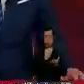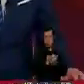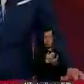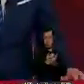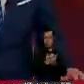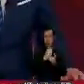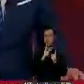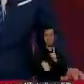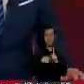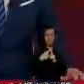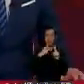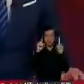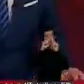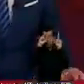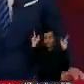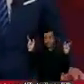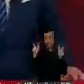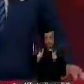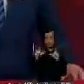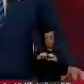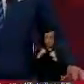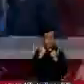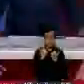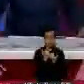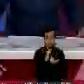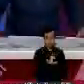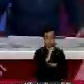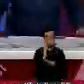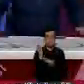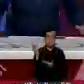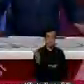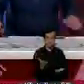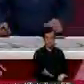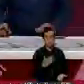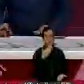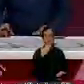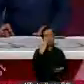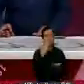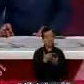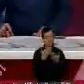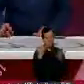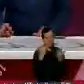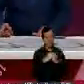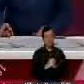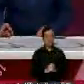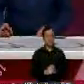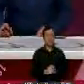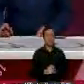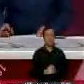y la Microempresa de la Asamblea Nacional. Buenos días, asambleísta. Gracias por acompañarnos.